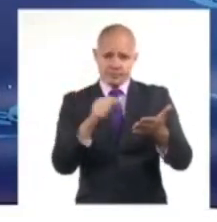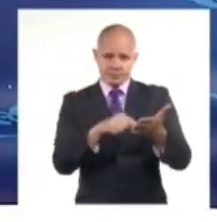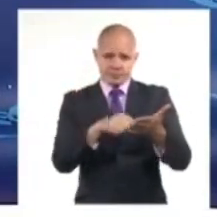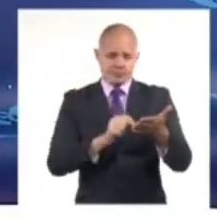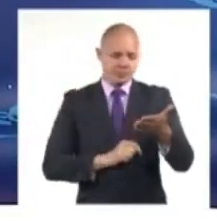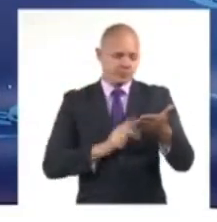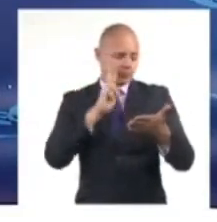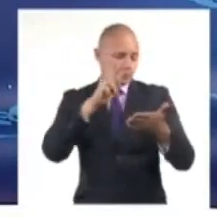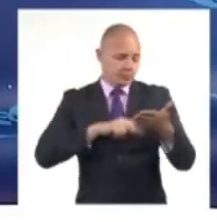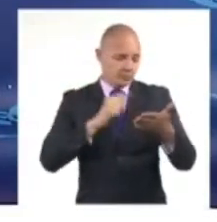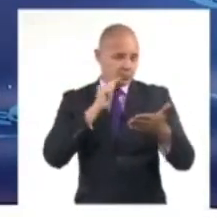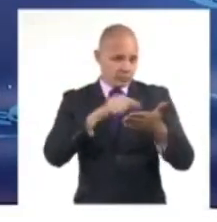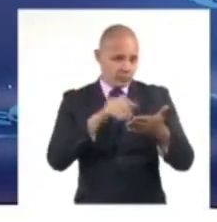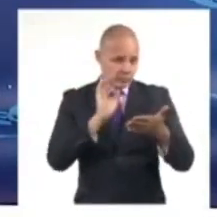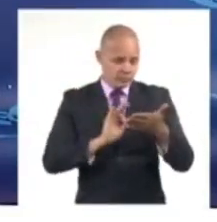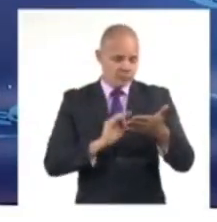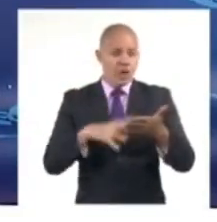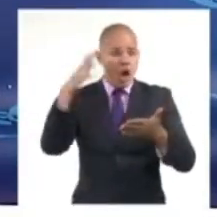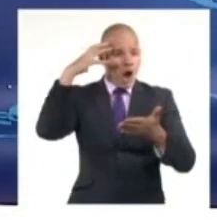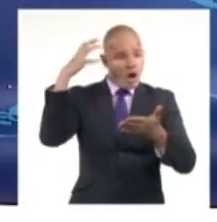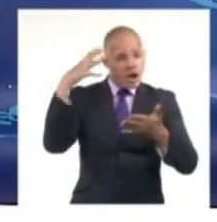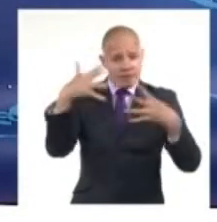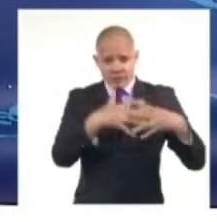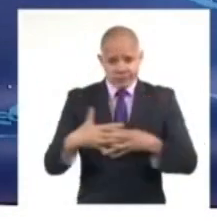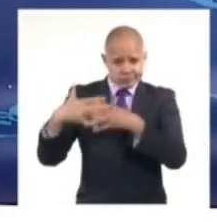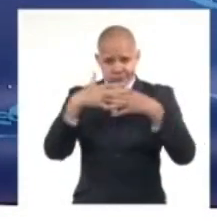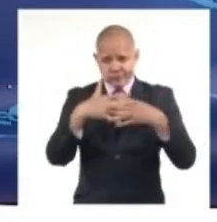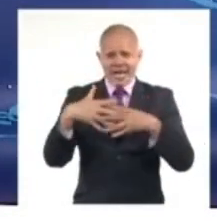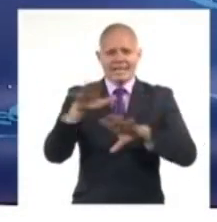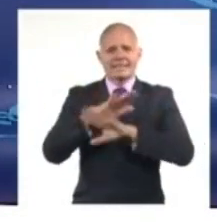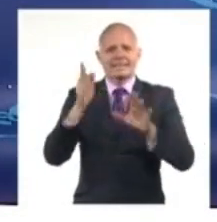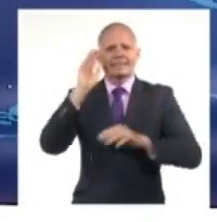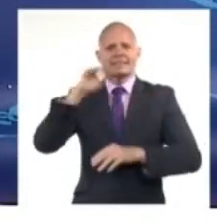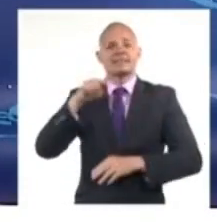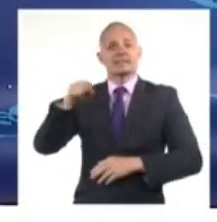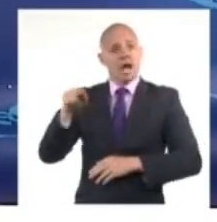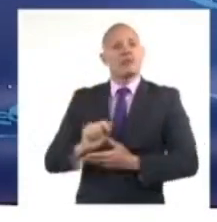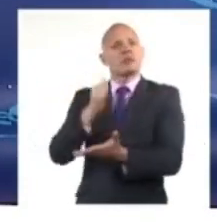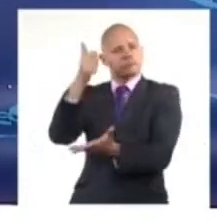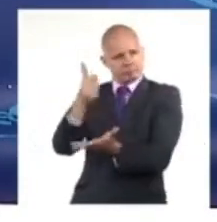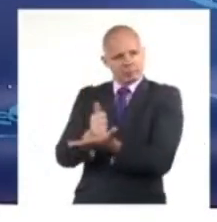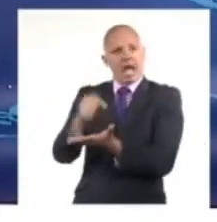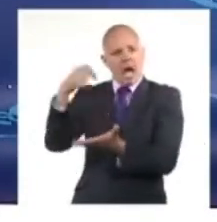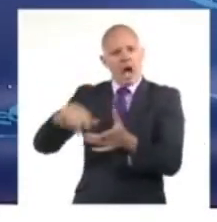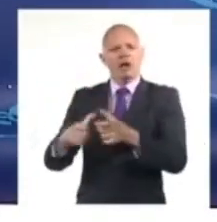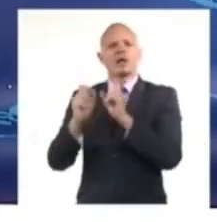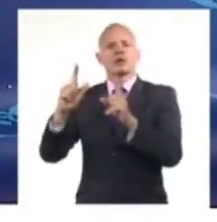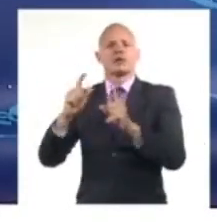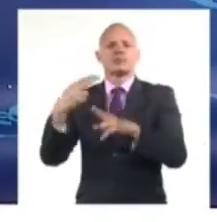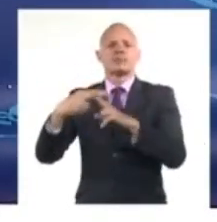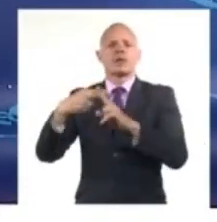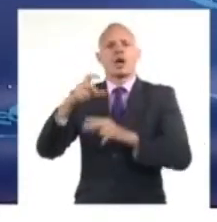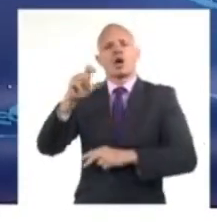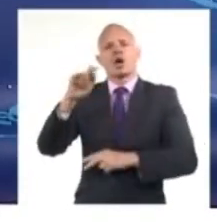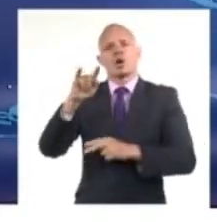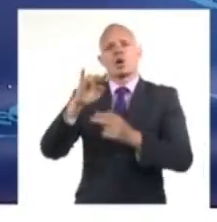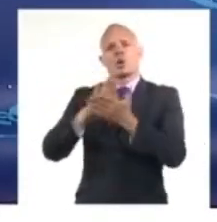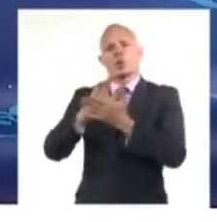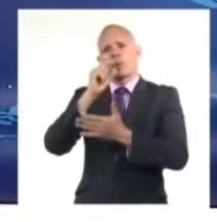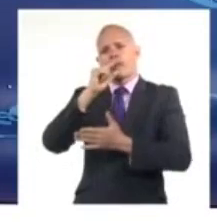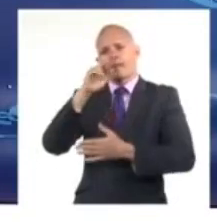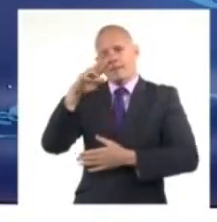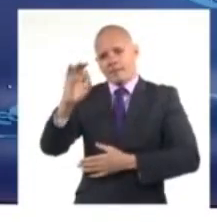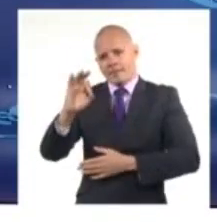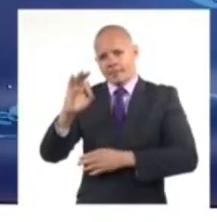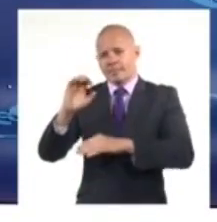El gobierno de los Estados Unidos, abusando del privilegio que le otorga su condición de país anfitrión, decidió tempranamente excluir a